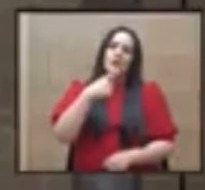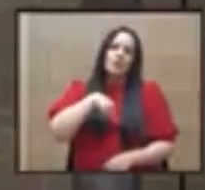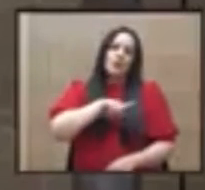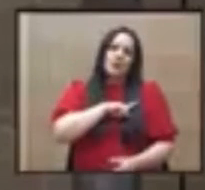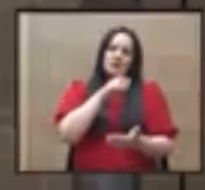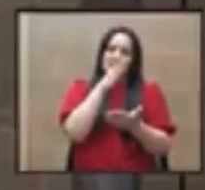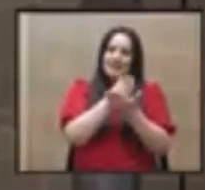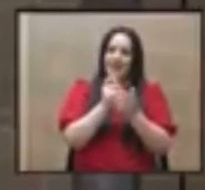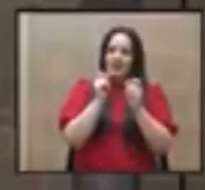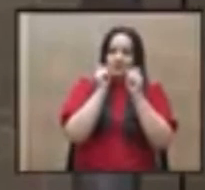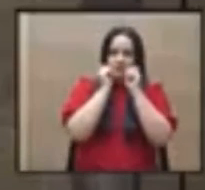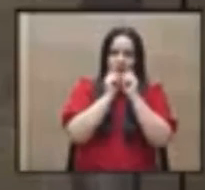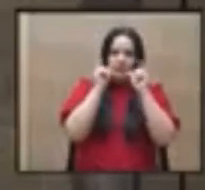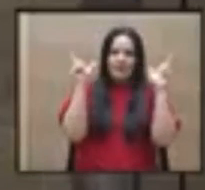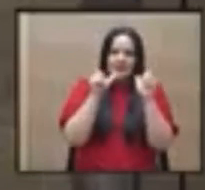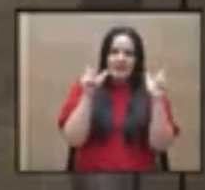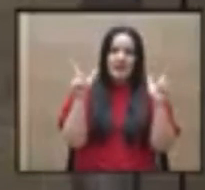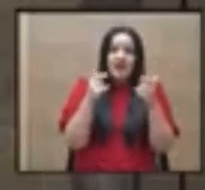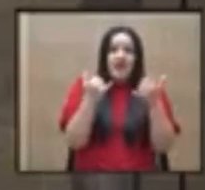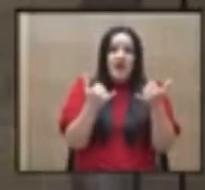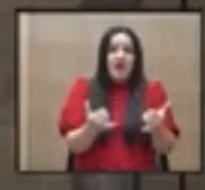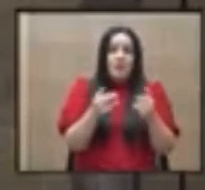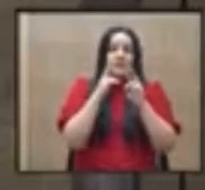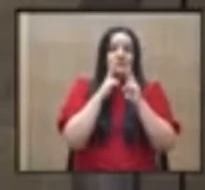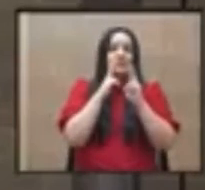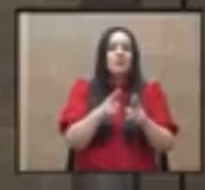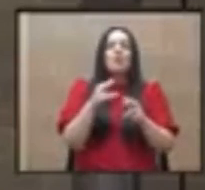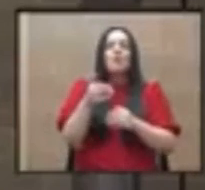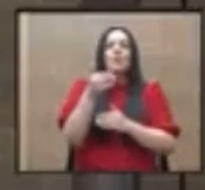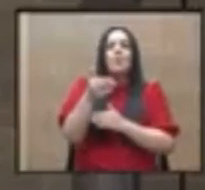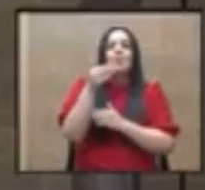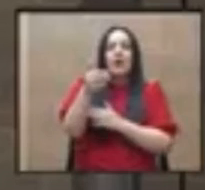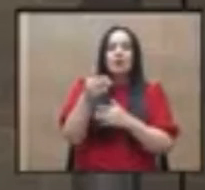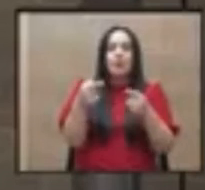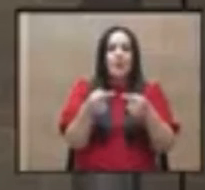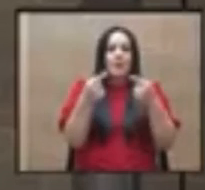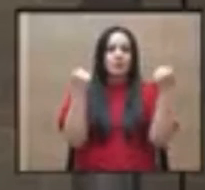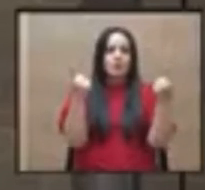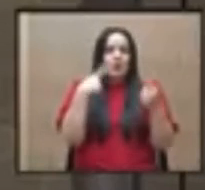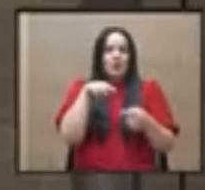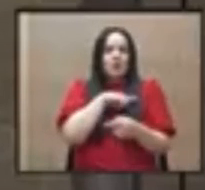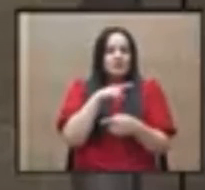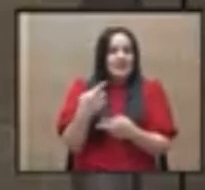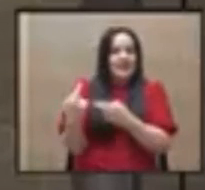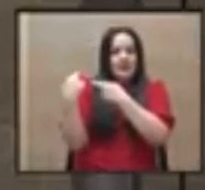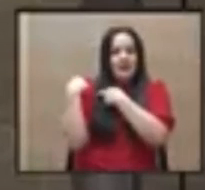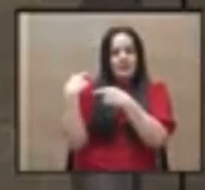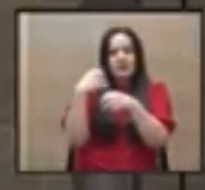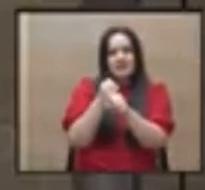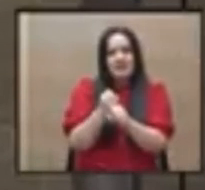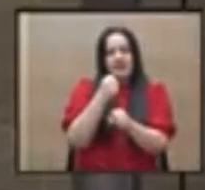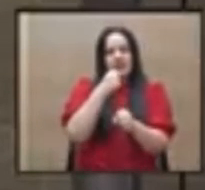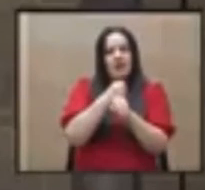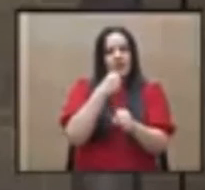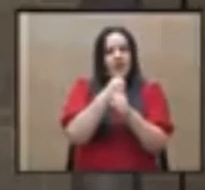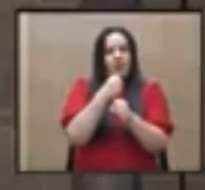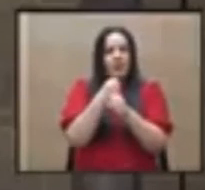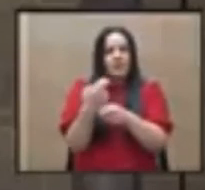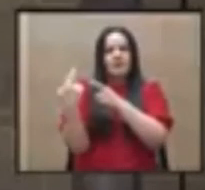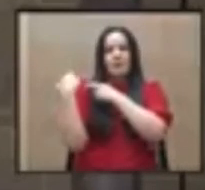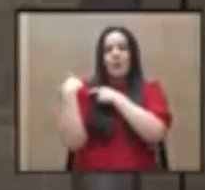y ahora resulta que cuando desde la oposición nos encargamos de hacer el trabajo responsable por las